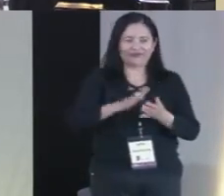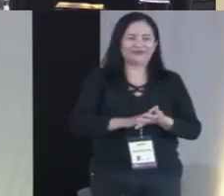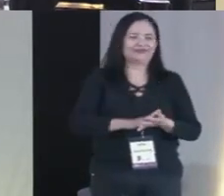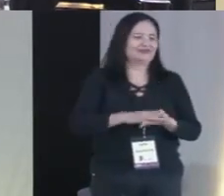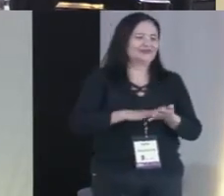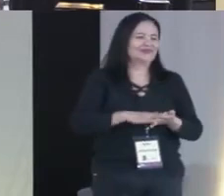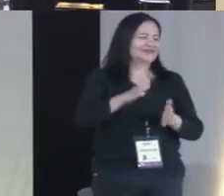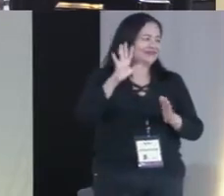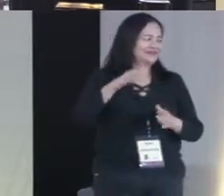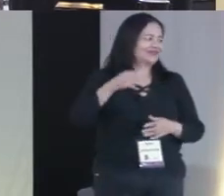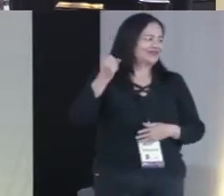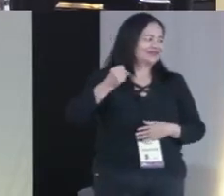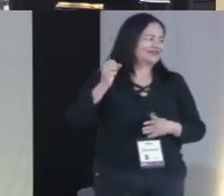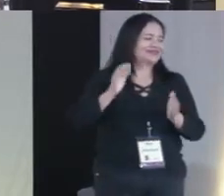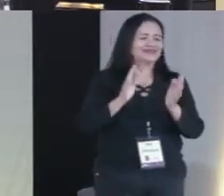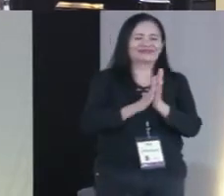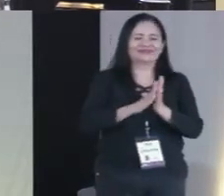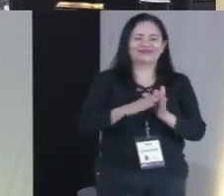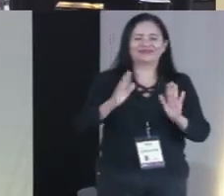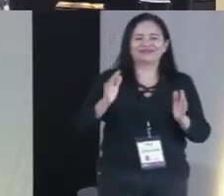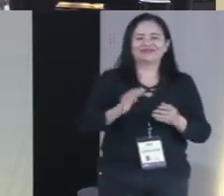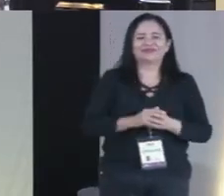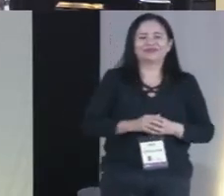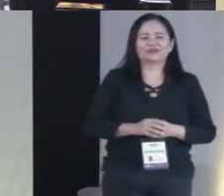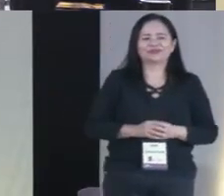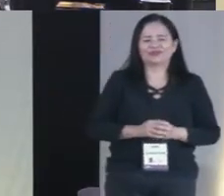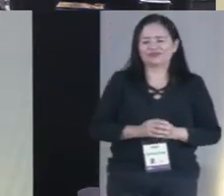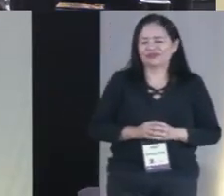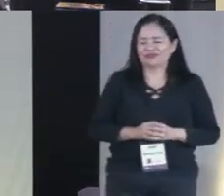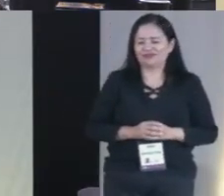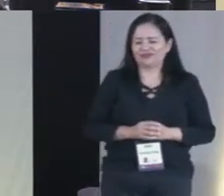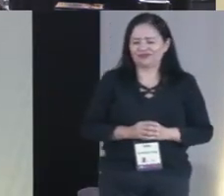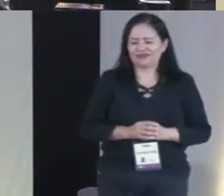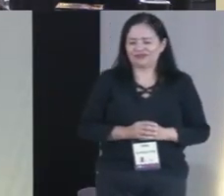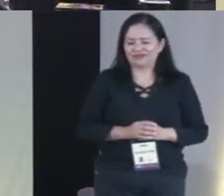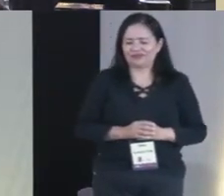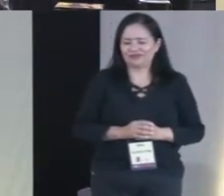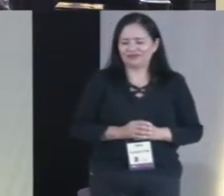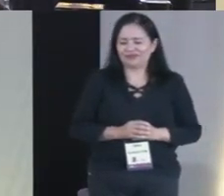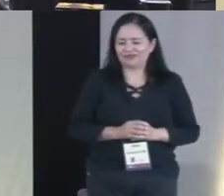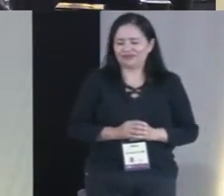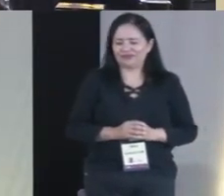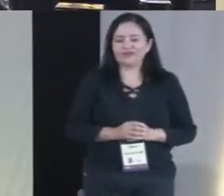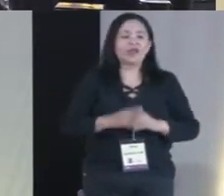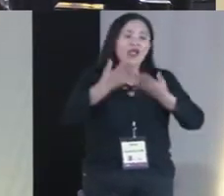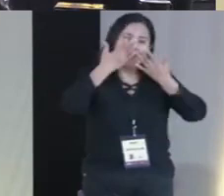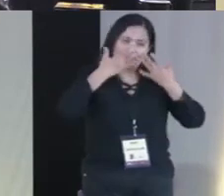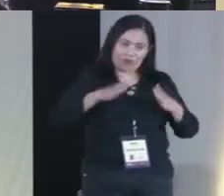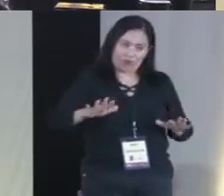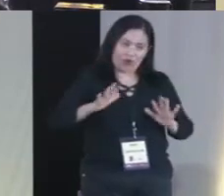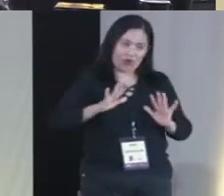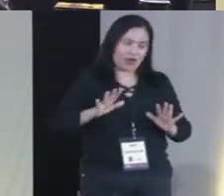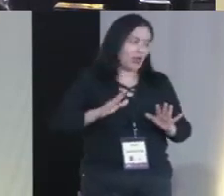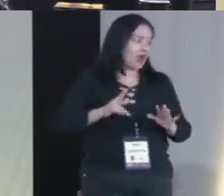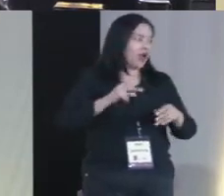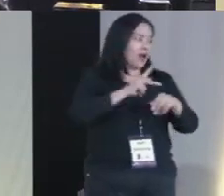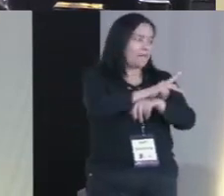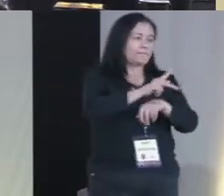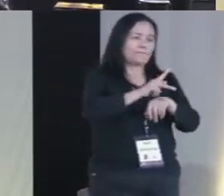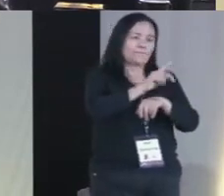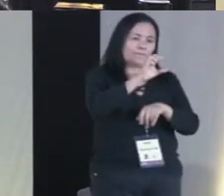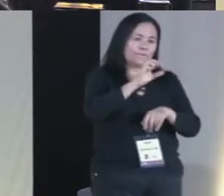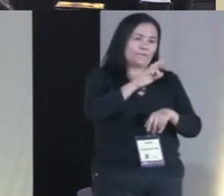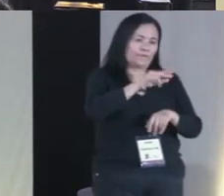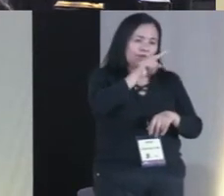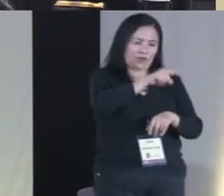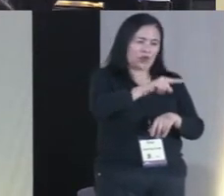jornada. Muchas gracias. Gracias. Bueno, gracias. Ya llegó a la presidencia de Perú el compañero Pedro Castillo. Yo